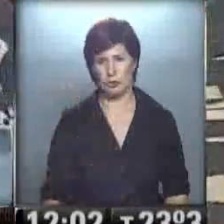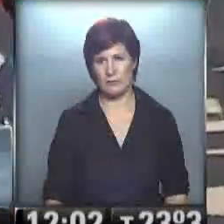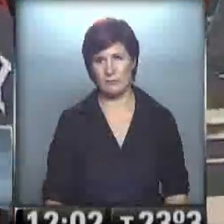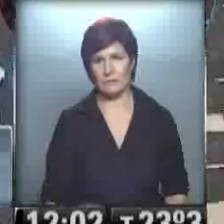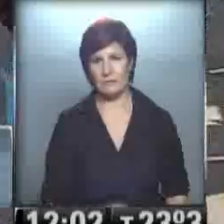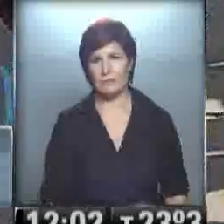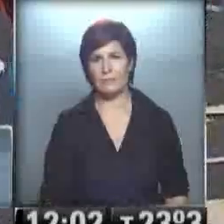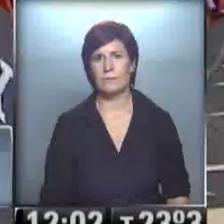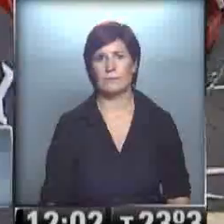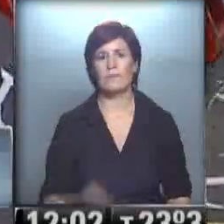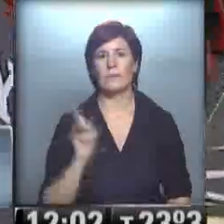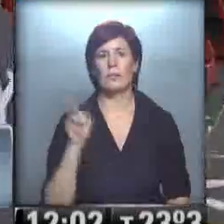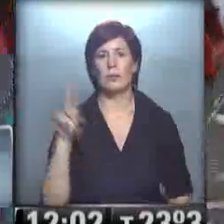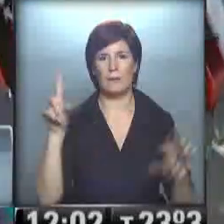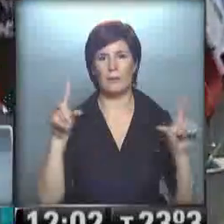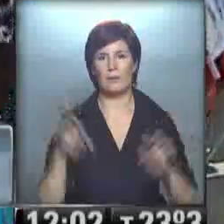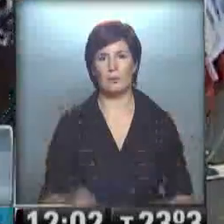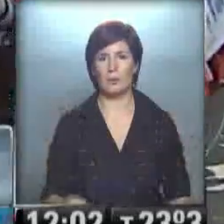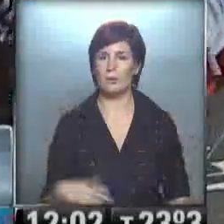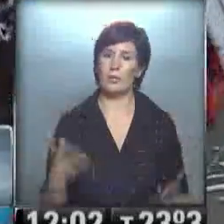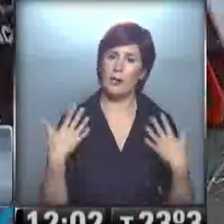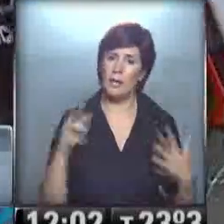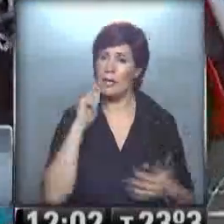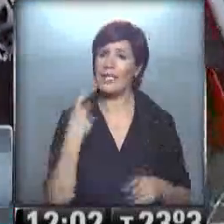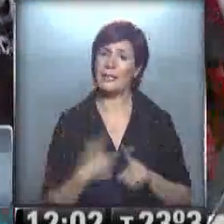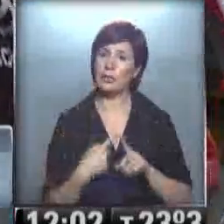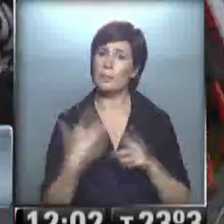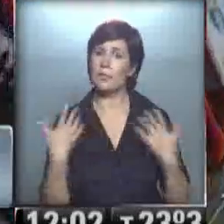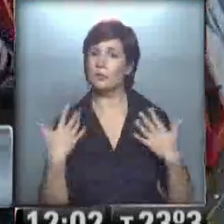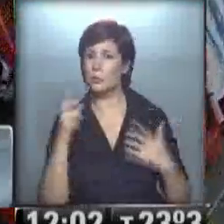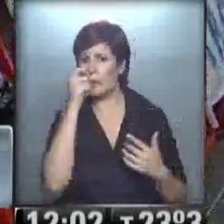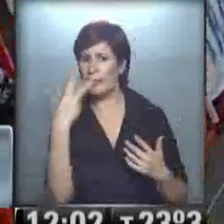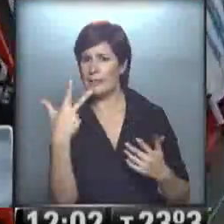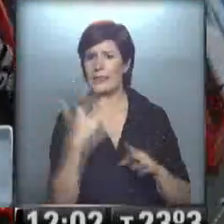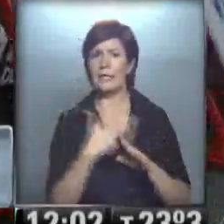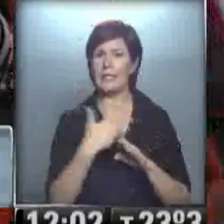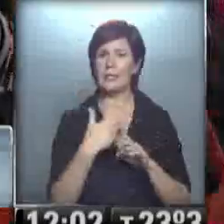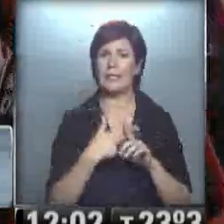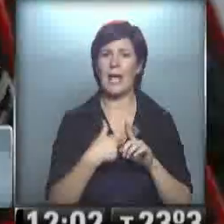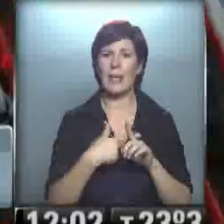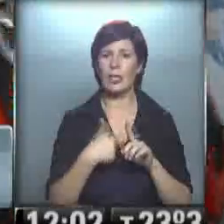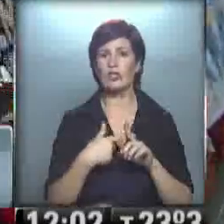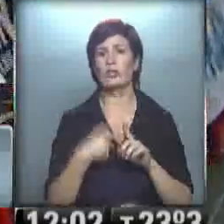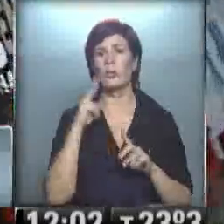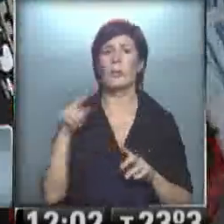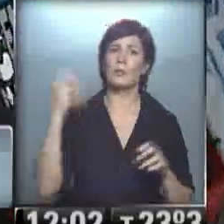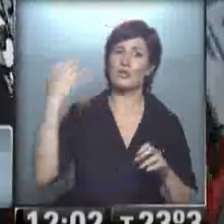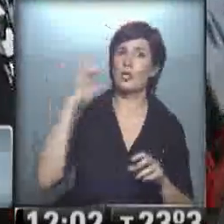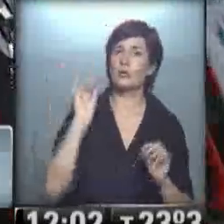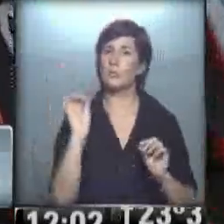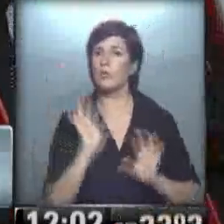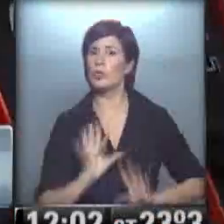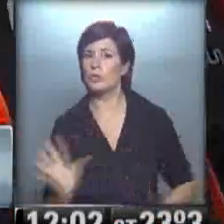2014, Agustina, Alejandro. Sí, Ariel, con una linda temperatura además, ¿eh? En este momento 23 grados 3, allí algo de sol estamos viendo porque se ve el